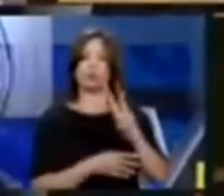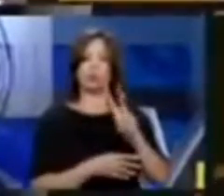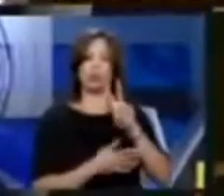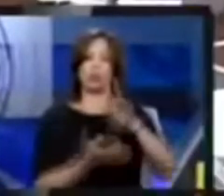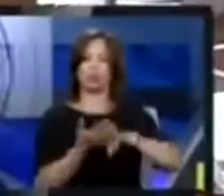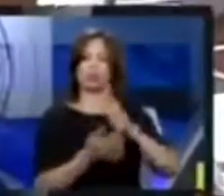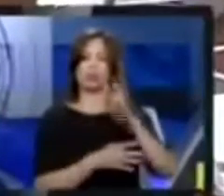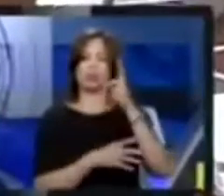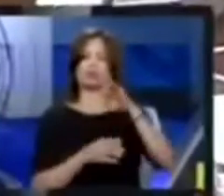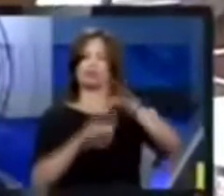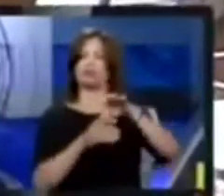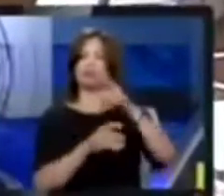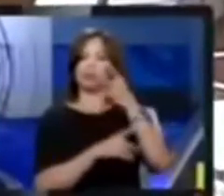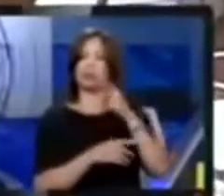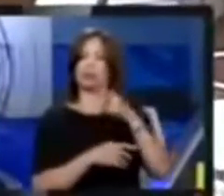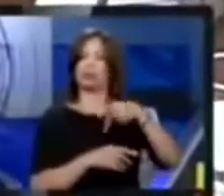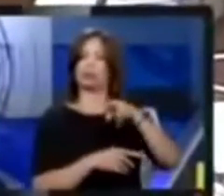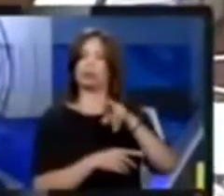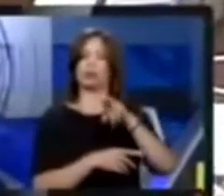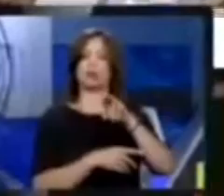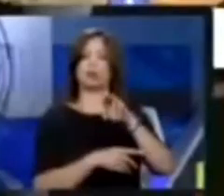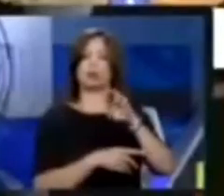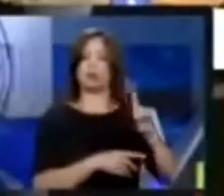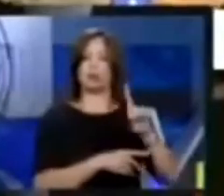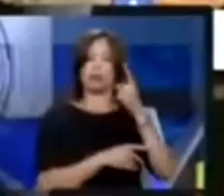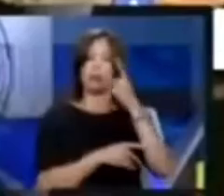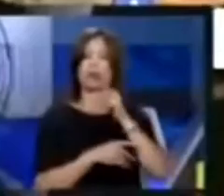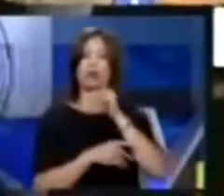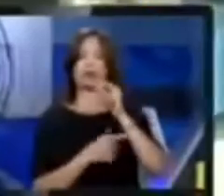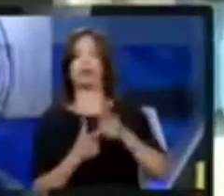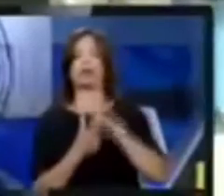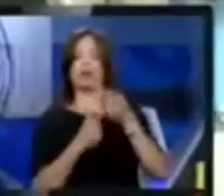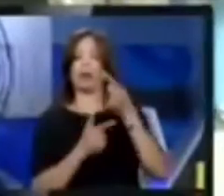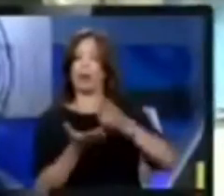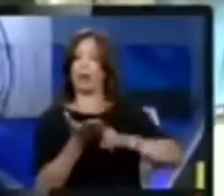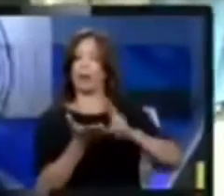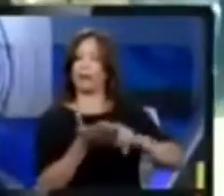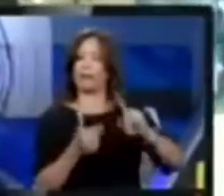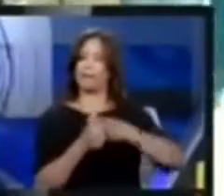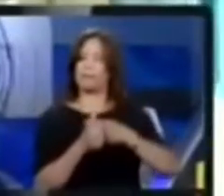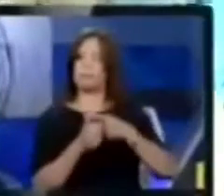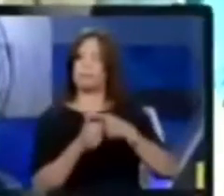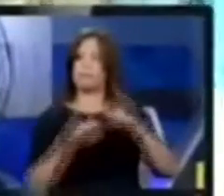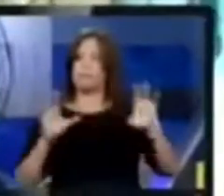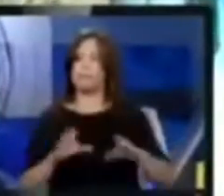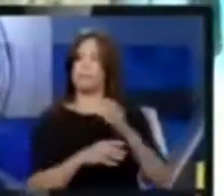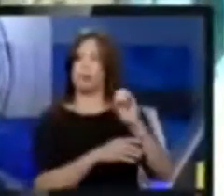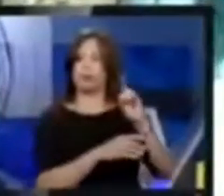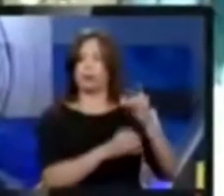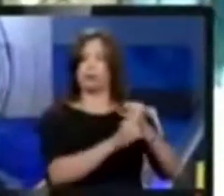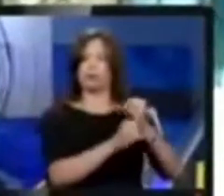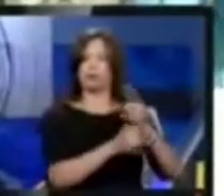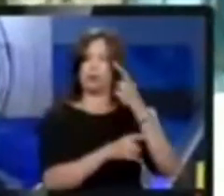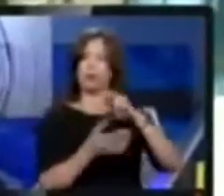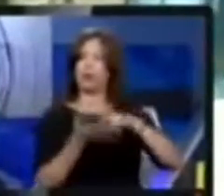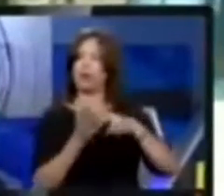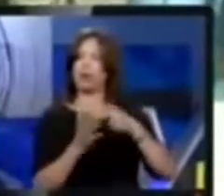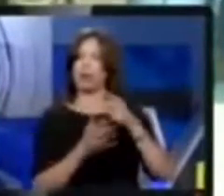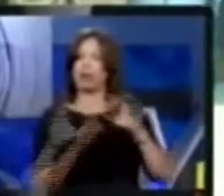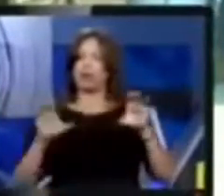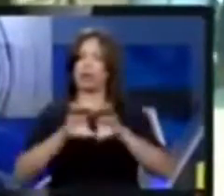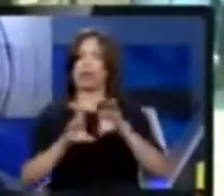la mayoría del Partido Revolucionario Dominicano. En ese entonces se aprobó la primera obra ejecutada por Odebrecht. Se trata